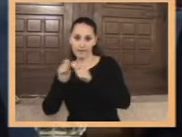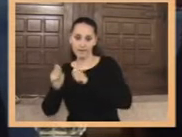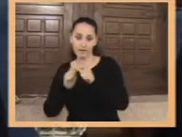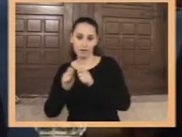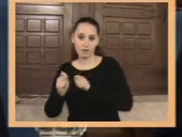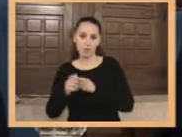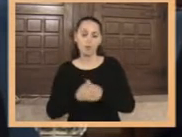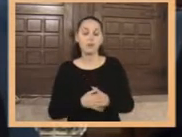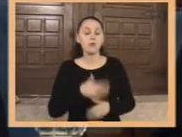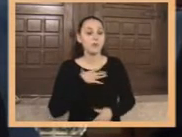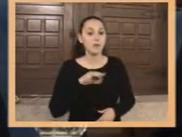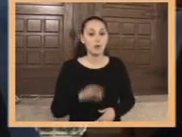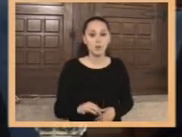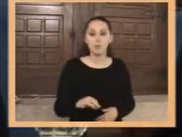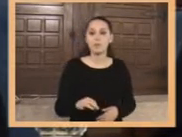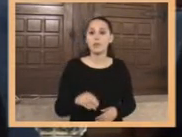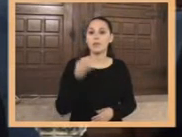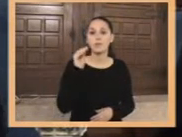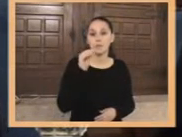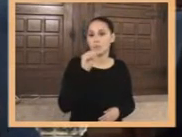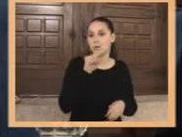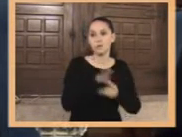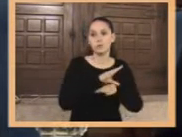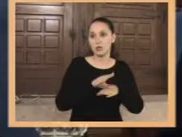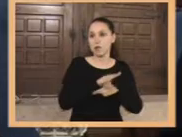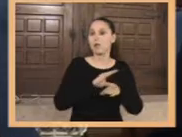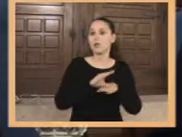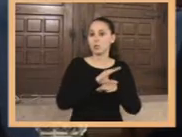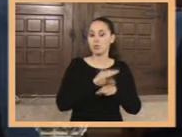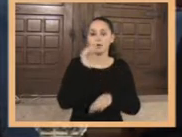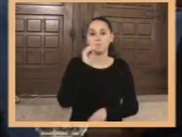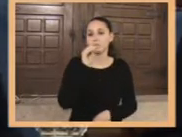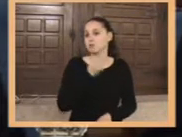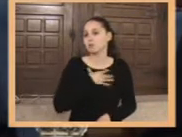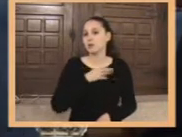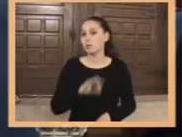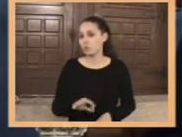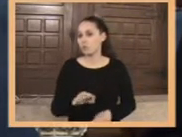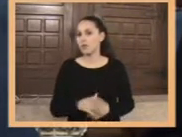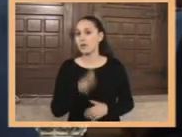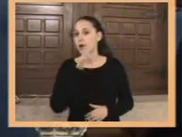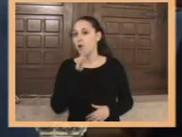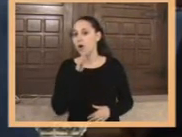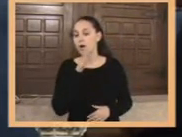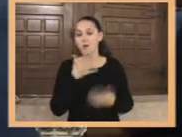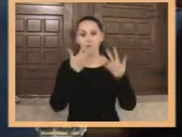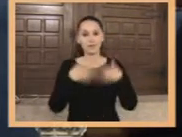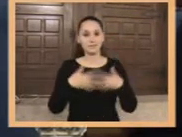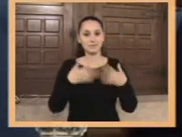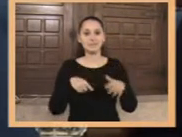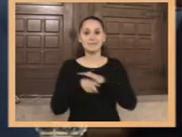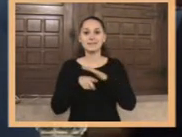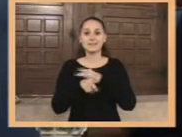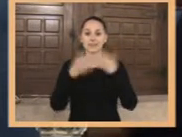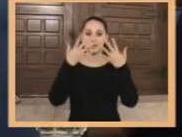consultar a la concejala. En este momento estábamos todavía con los trámites económicos para saber las